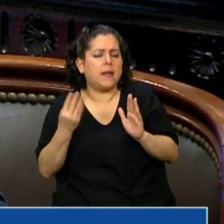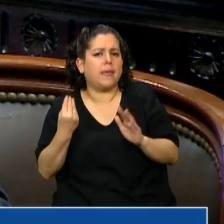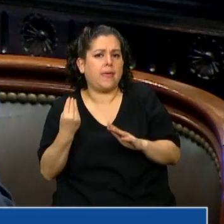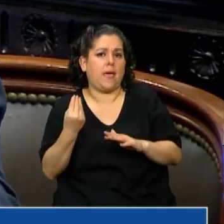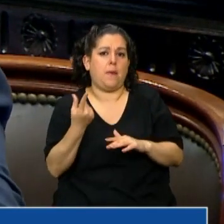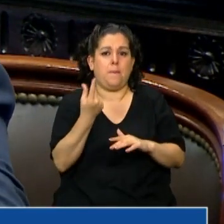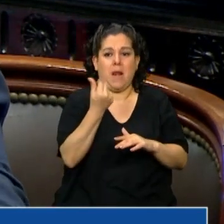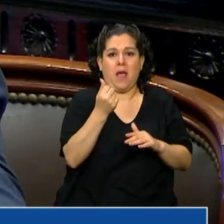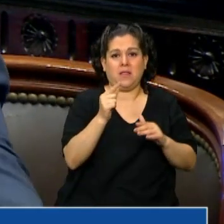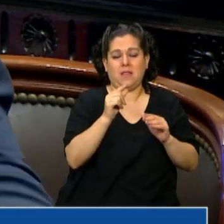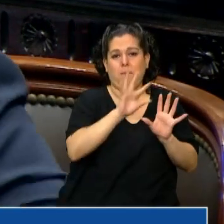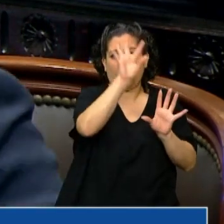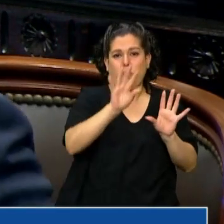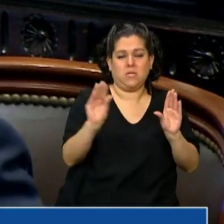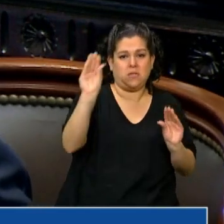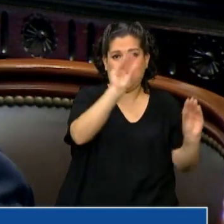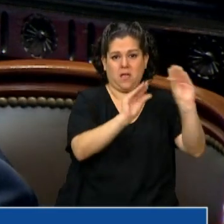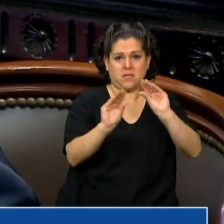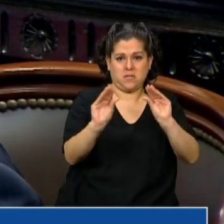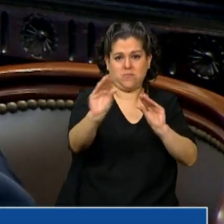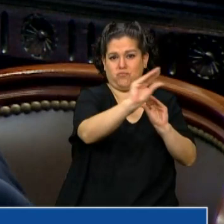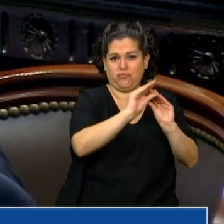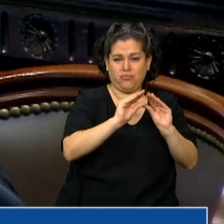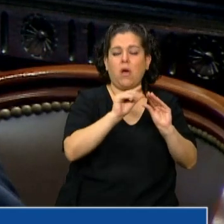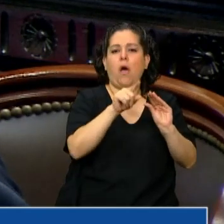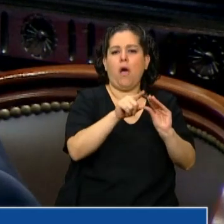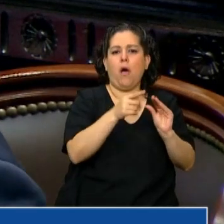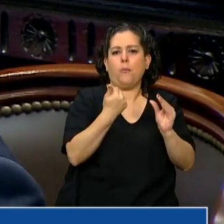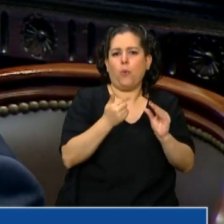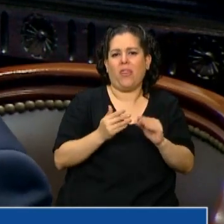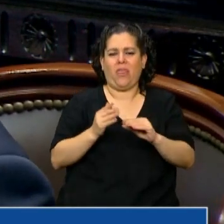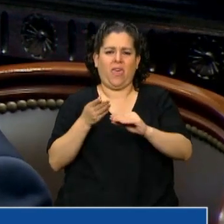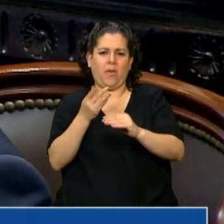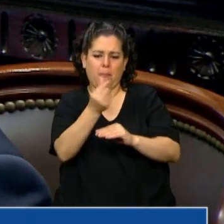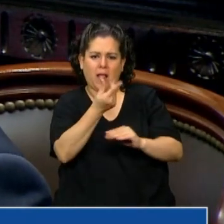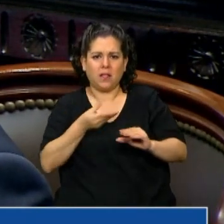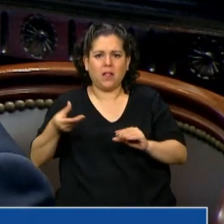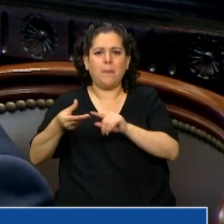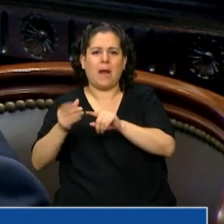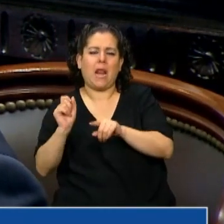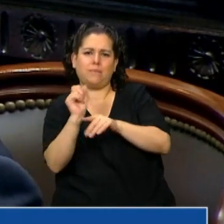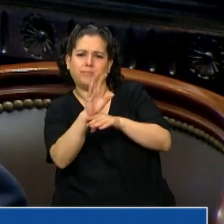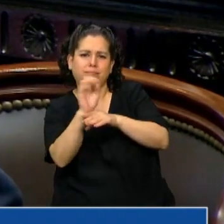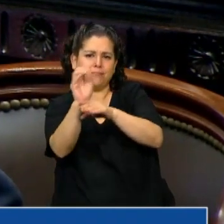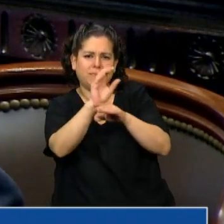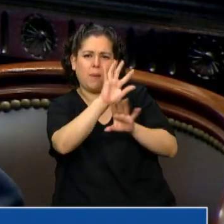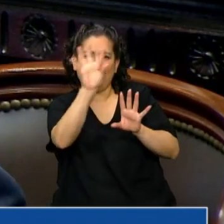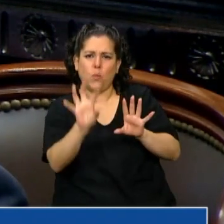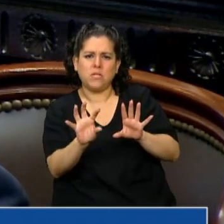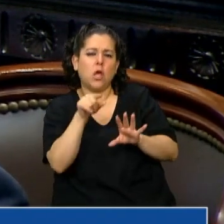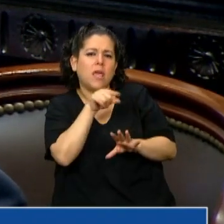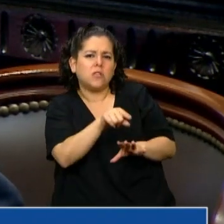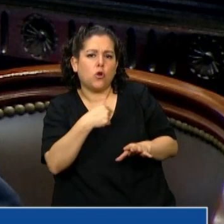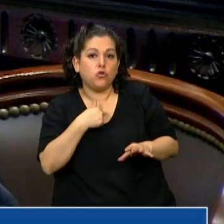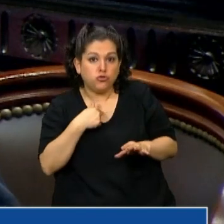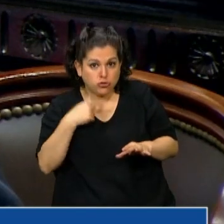ingresos coparticipables y con eso afectar el ingreso de las provincias. Y esto no es menor, presidente, ni tampoco es una